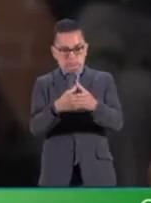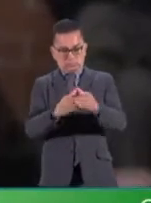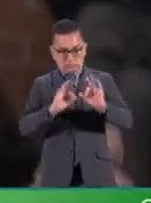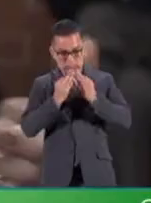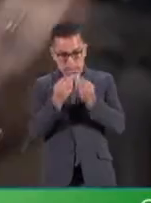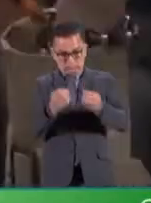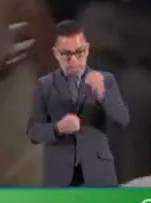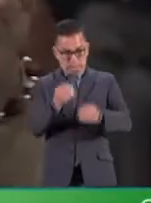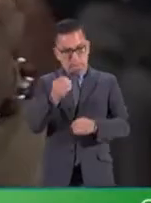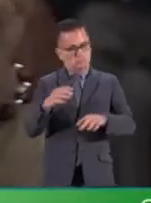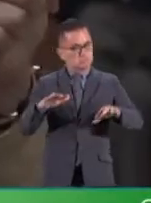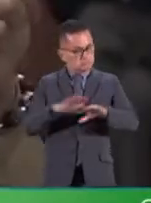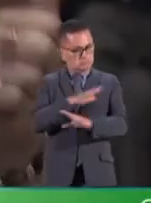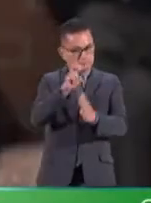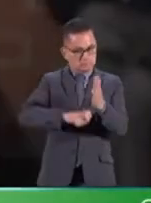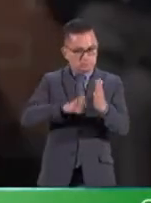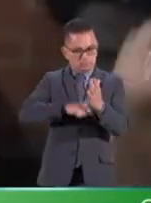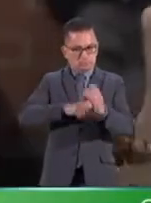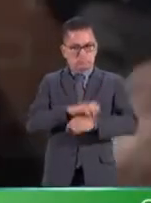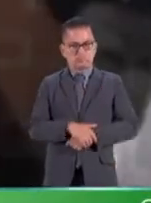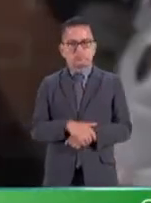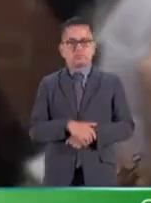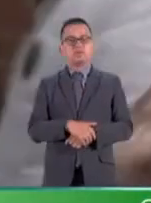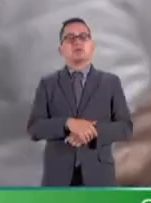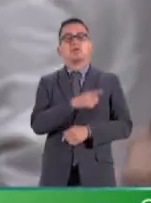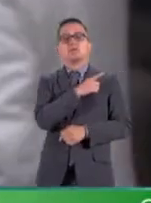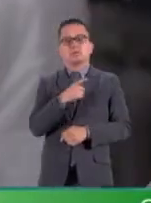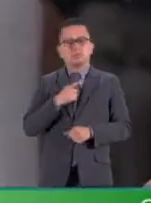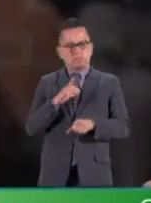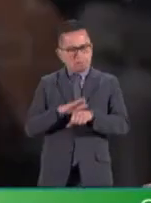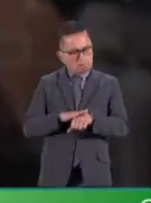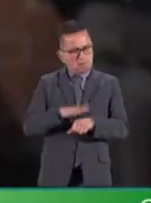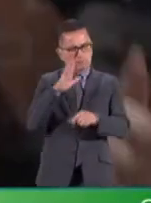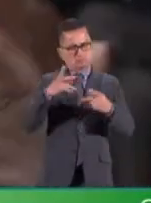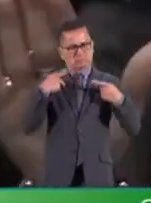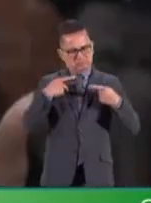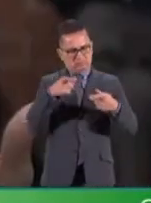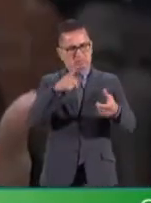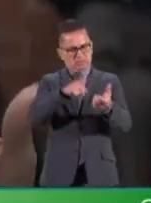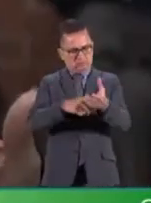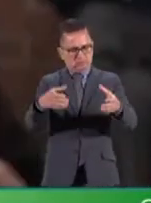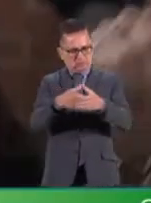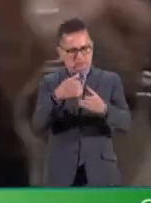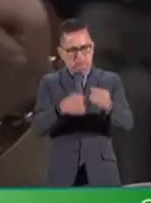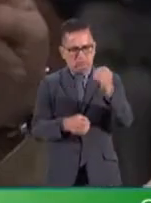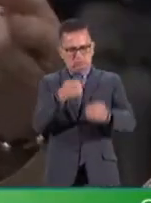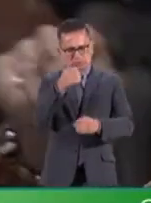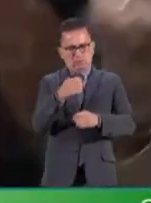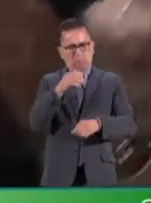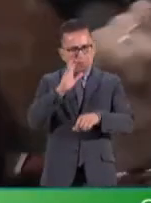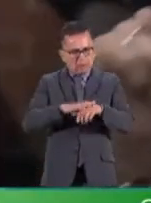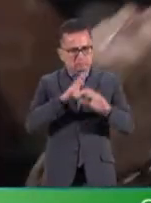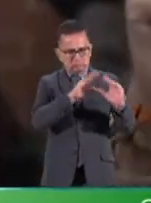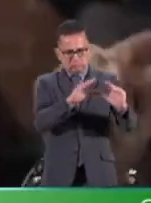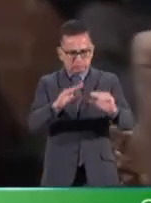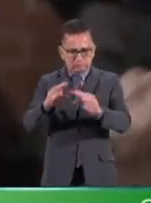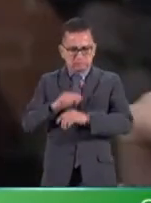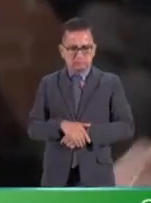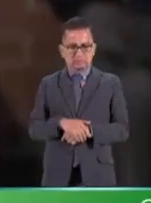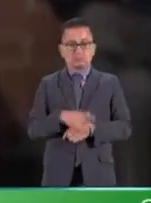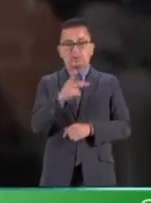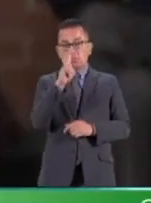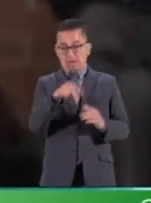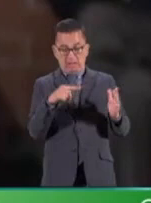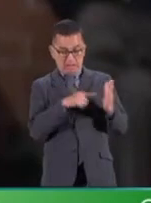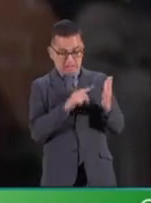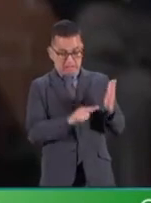federal. Necesitamos más personas juzgadoras y con más capacitación. Pero esta reforma, lo saben, va a provocar todo